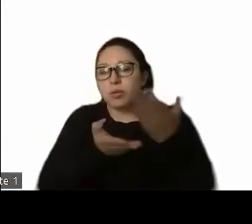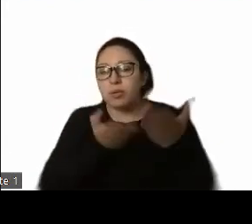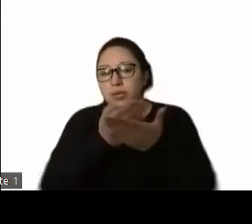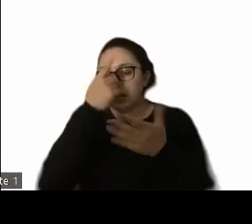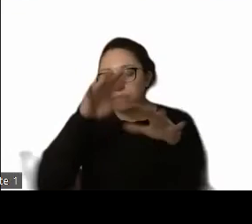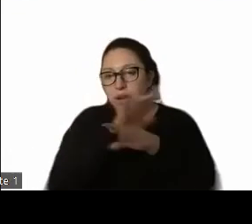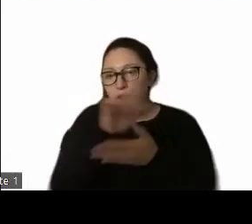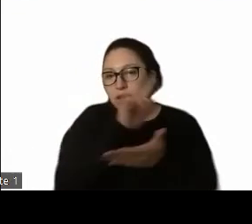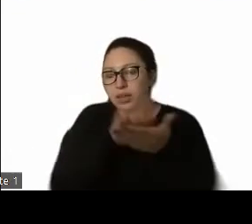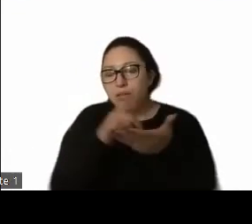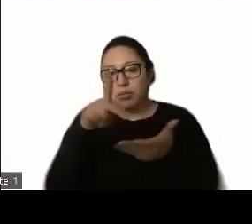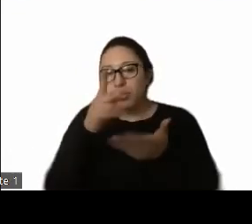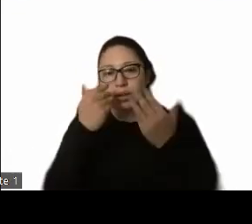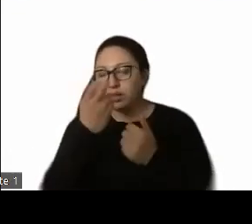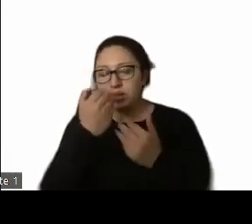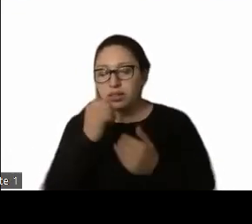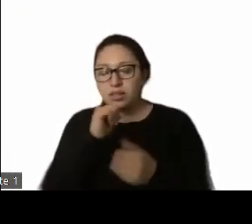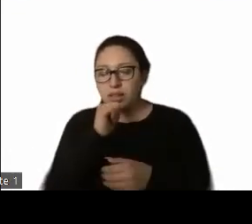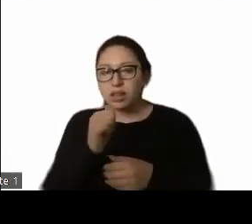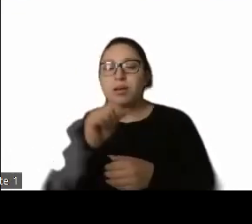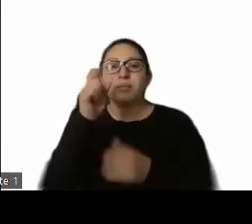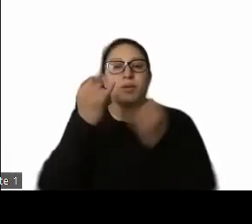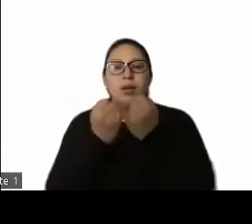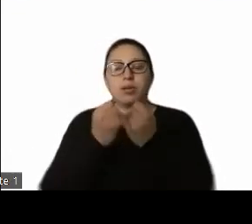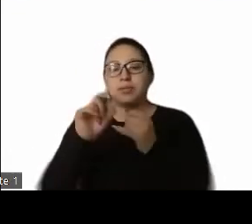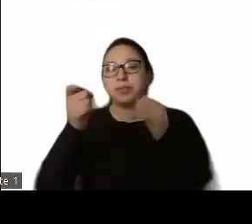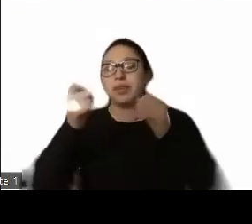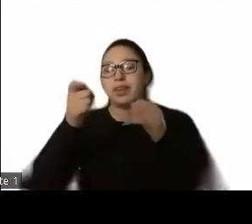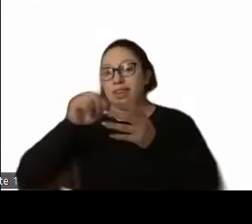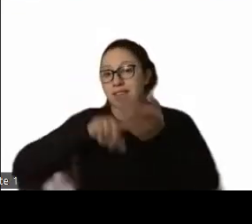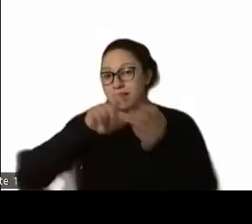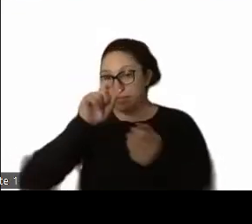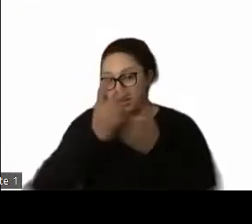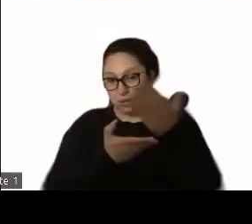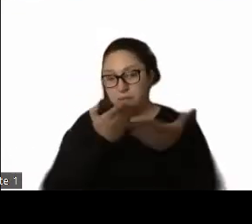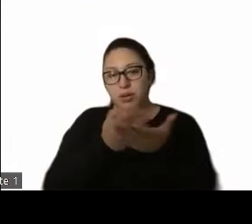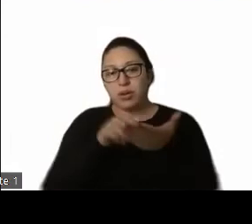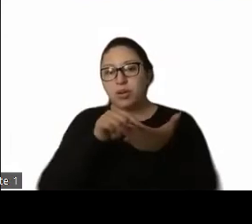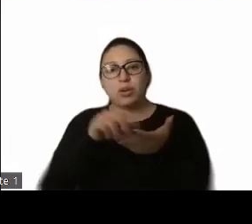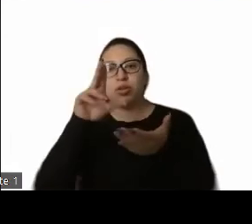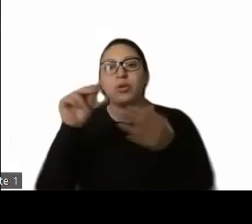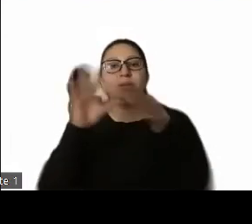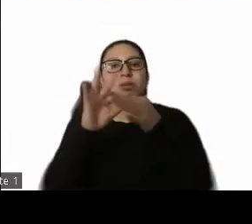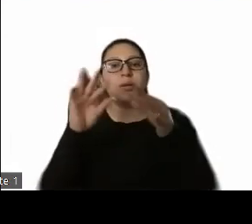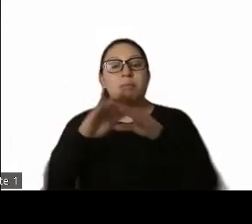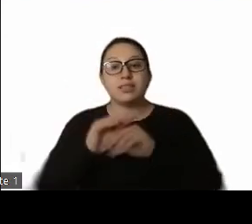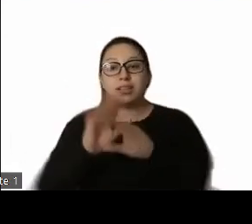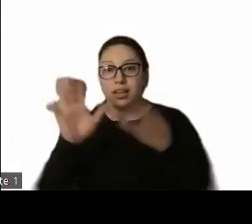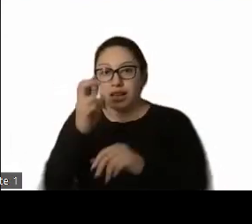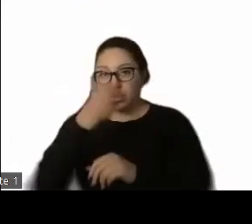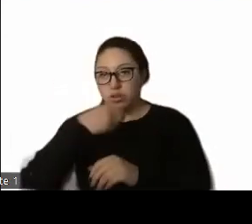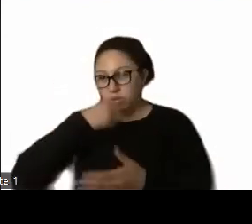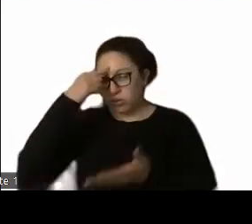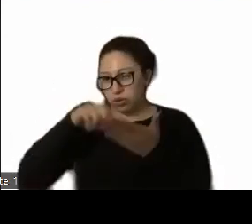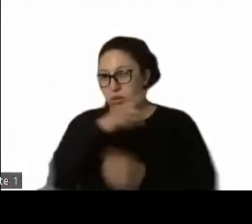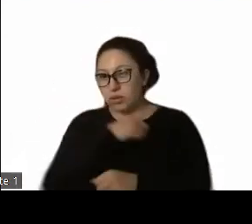Luego también, tampoco, nunca se estipula en el cuerpo del dictamen, y particularmente me parece que sería justo en este considerando en donde debería